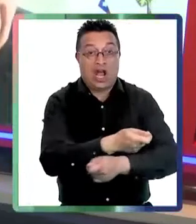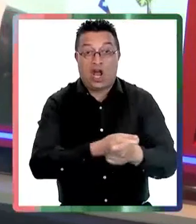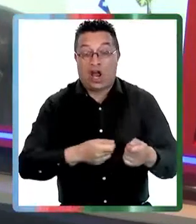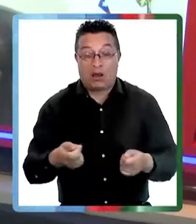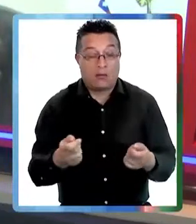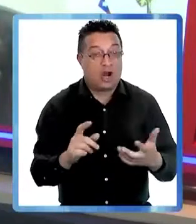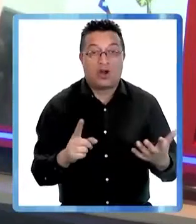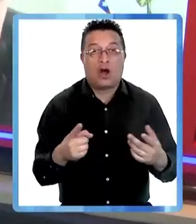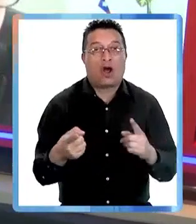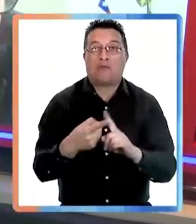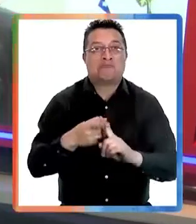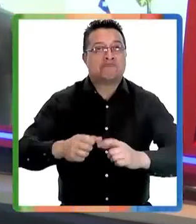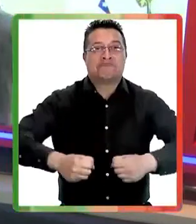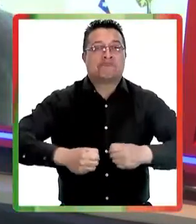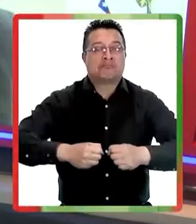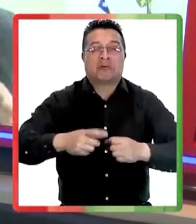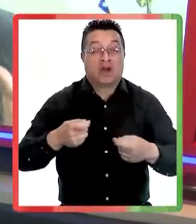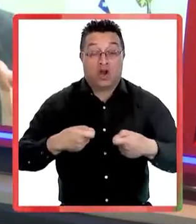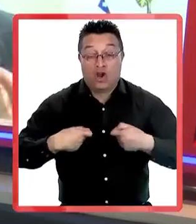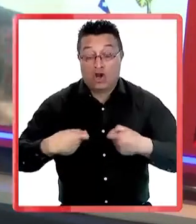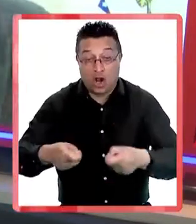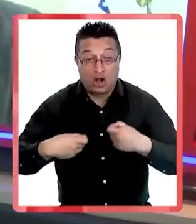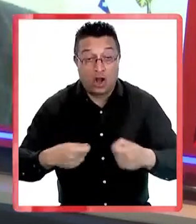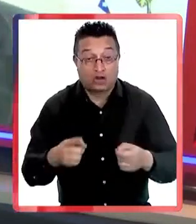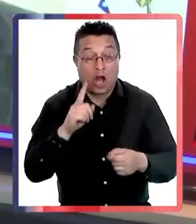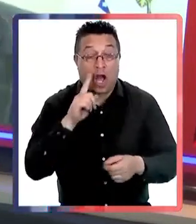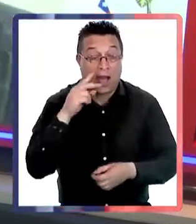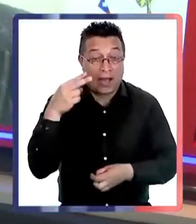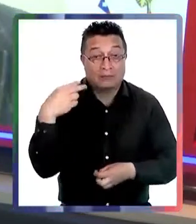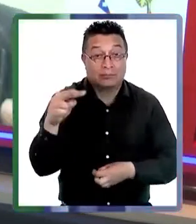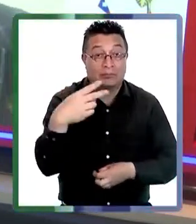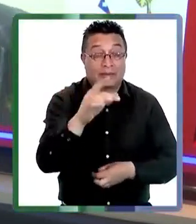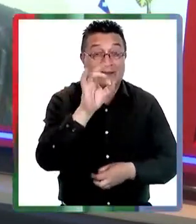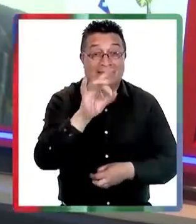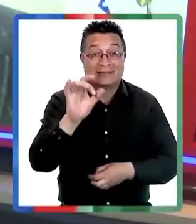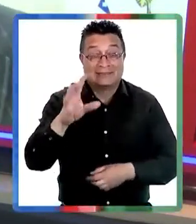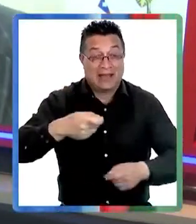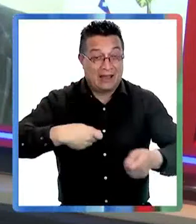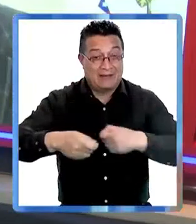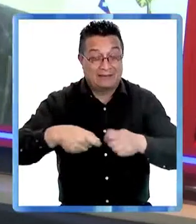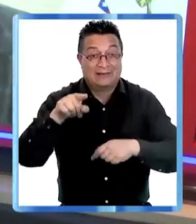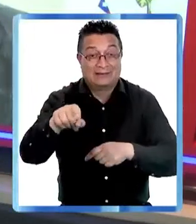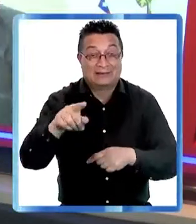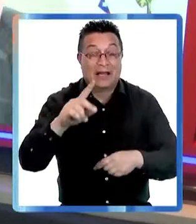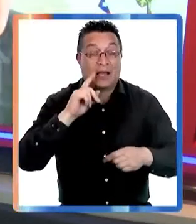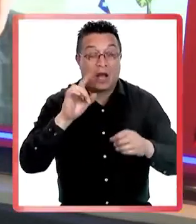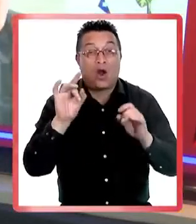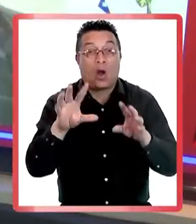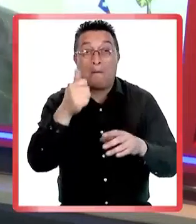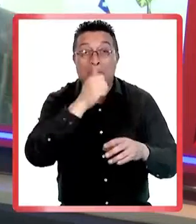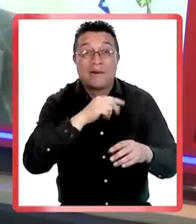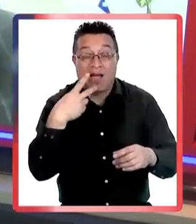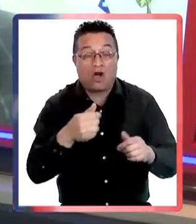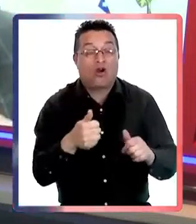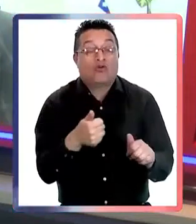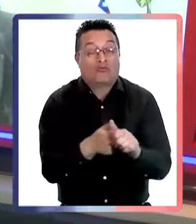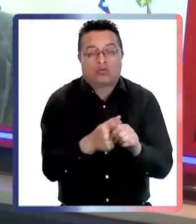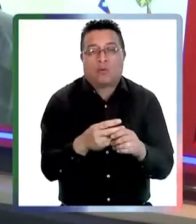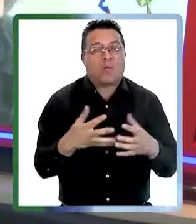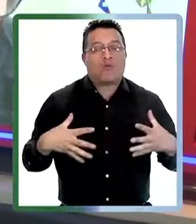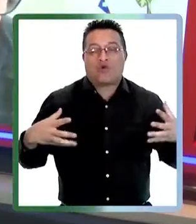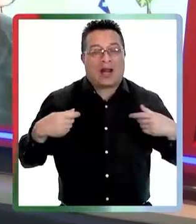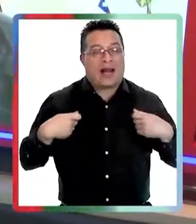es no desafiable, porque los costos de inversión que representa entrar a este mercado para hacer todas estas actividades de soporte son muy